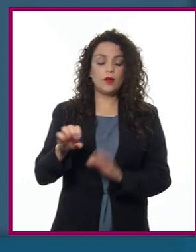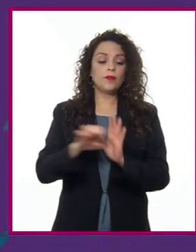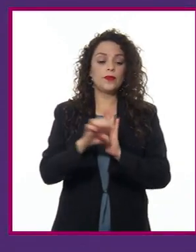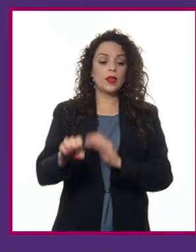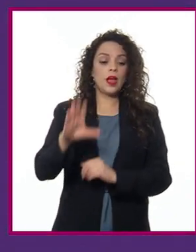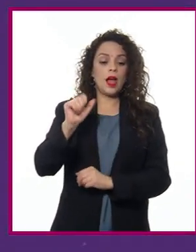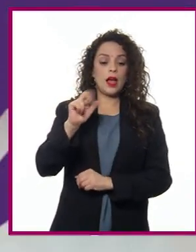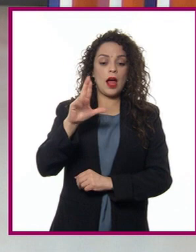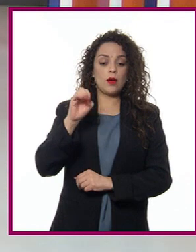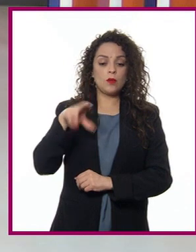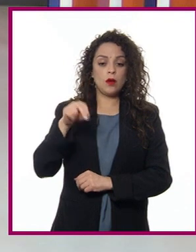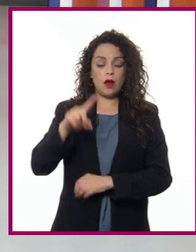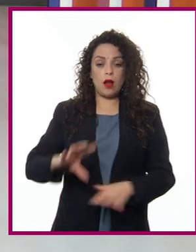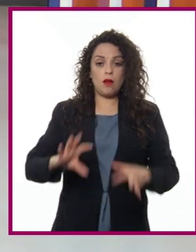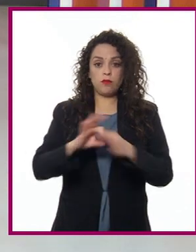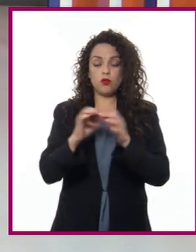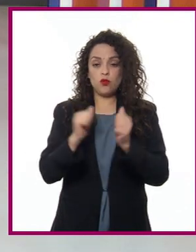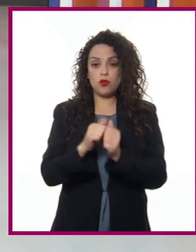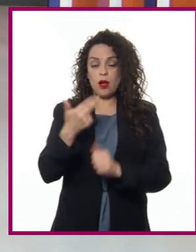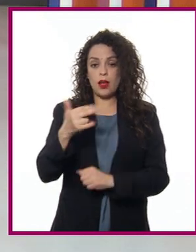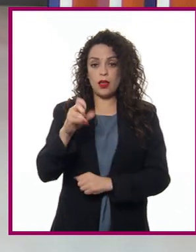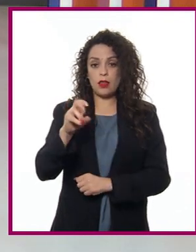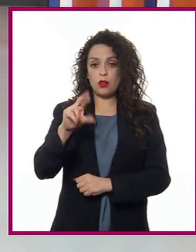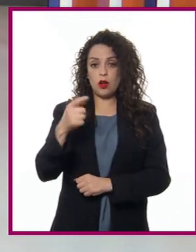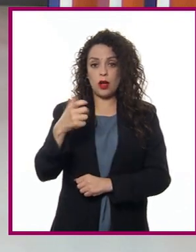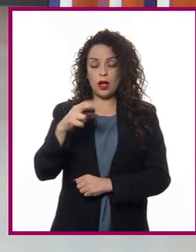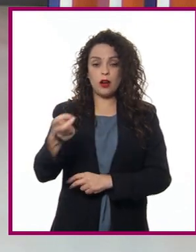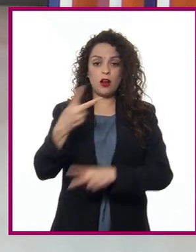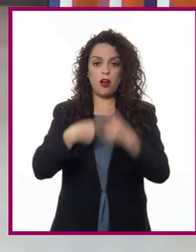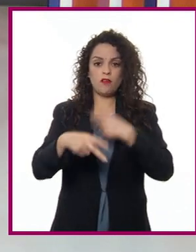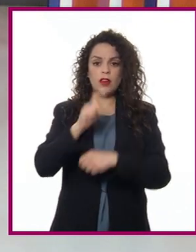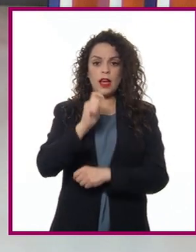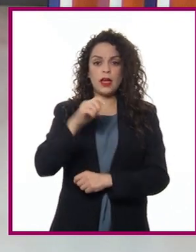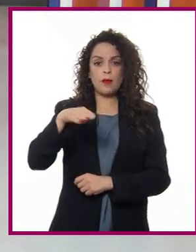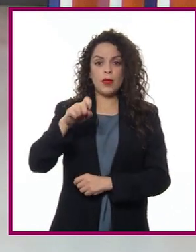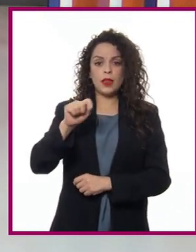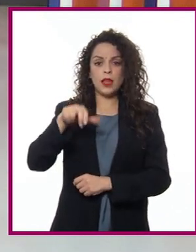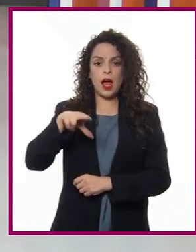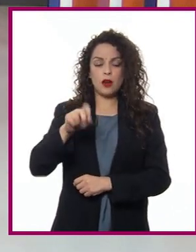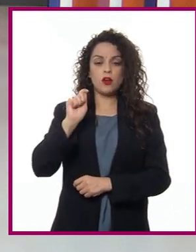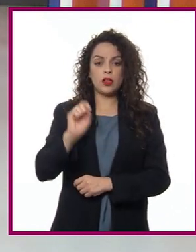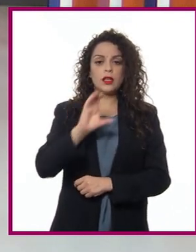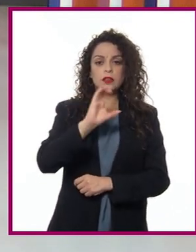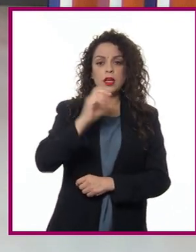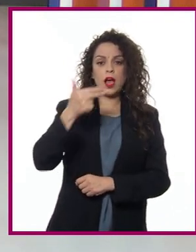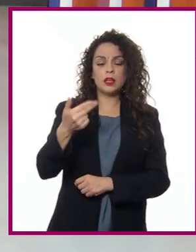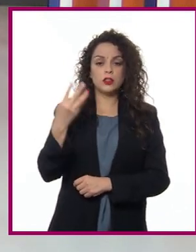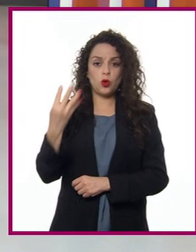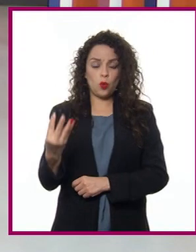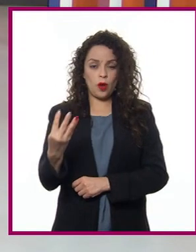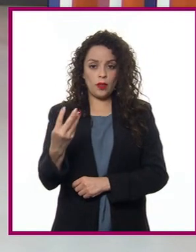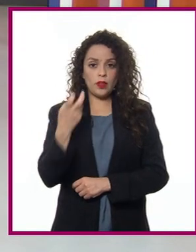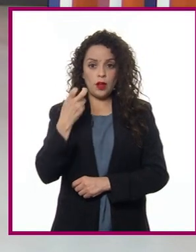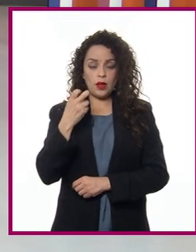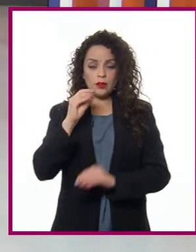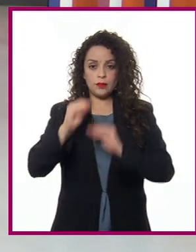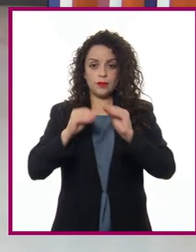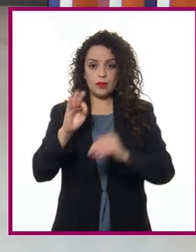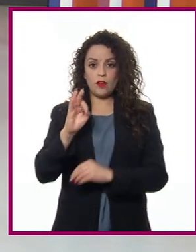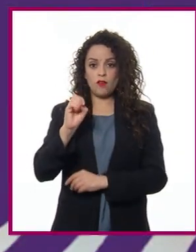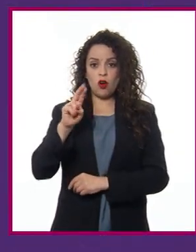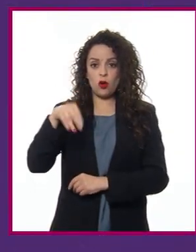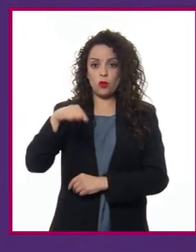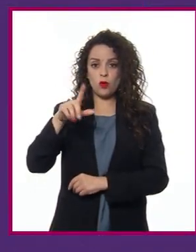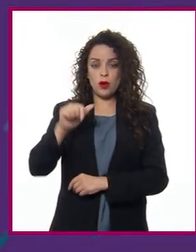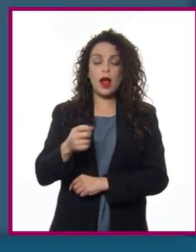interaccione químicamente con el hidrógeno para formar metano, cuya fórmula es CH4, consideraremos la estructura de Lewis de cada